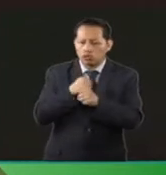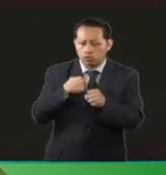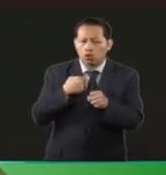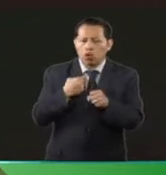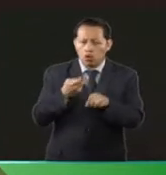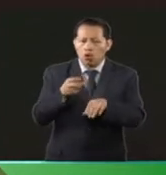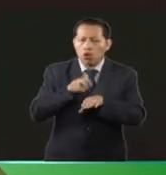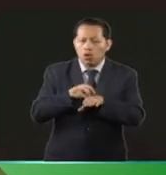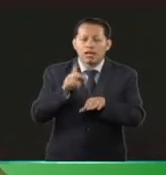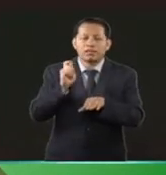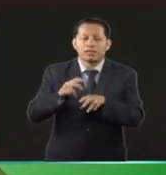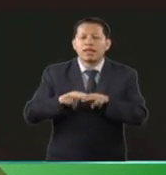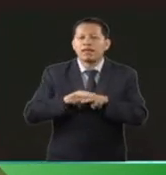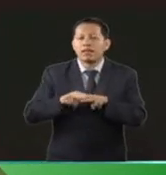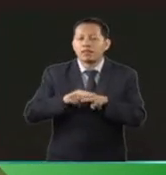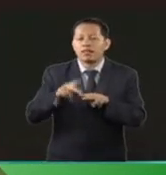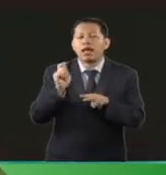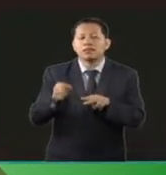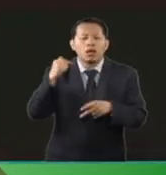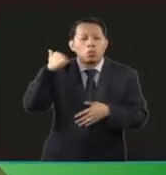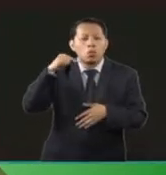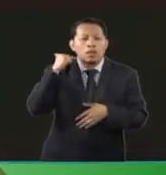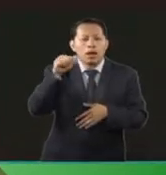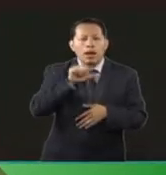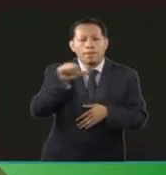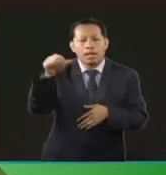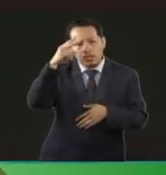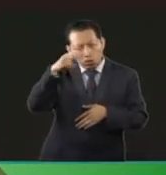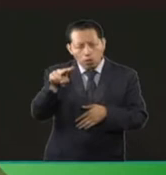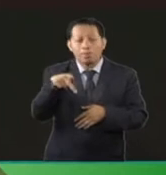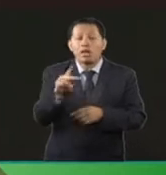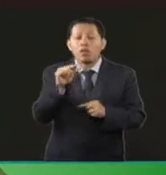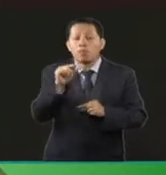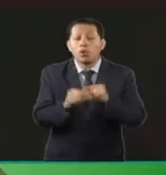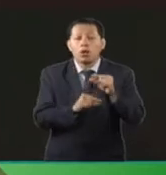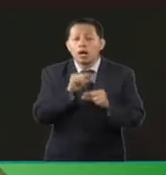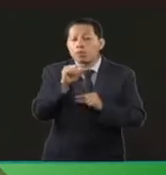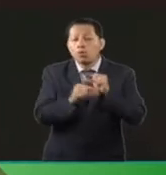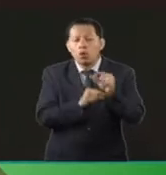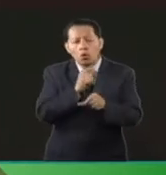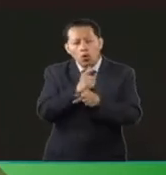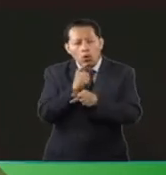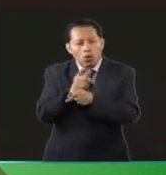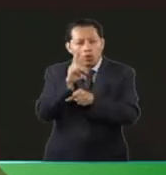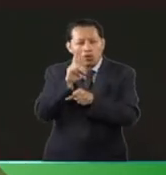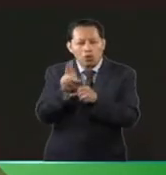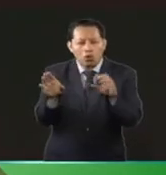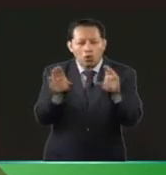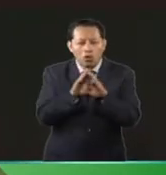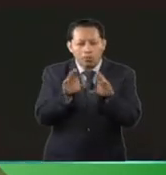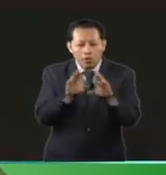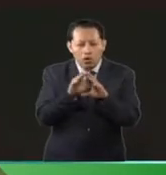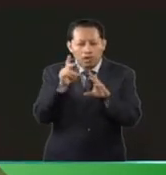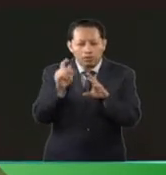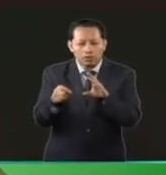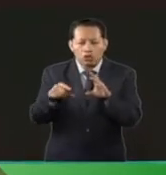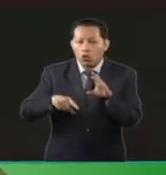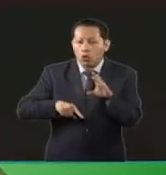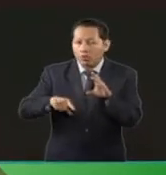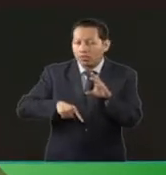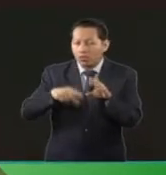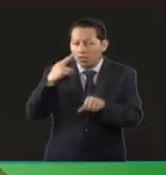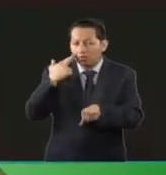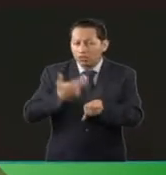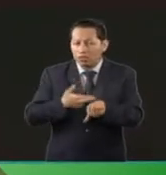Guadalajara México pero también como poco a poco fuimos viendo que la irresponsabilidad del estado fue